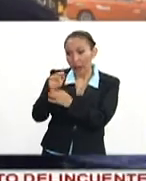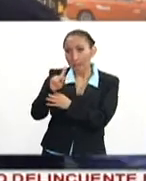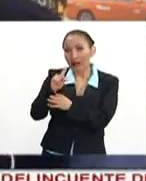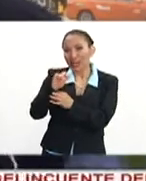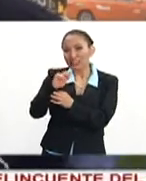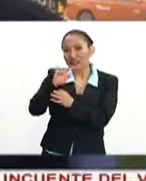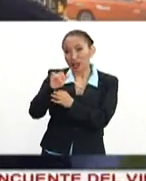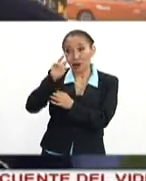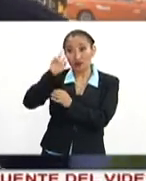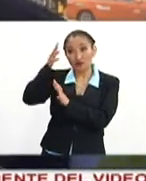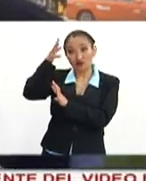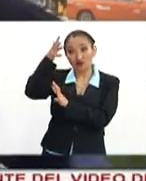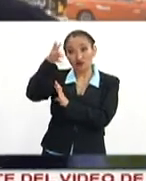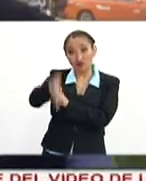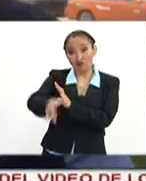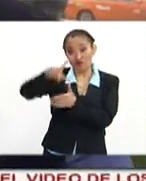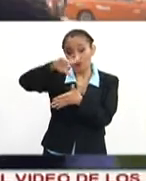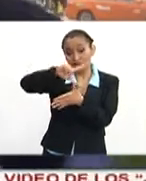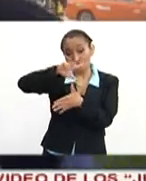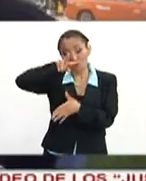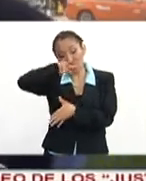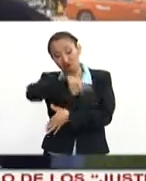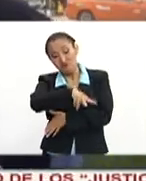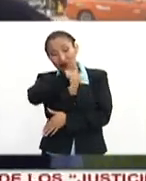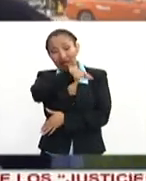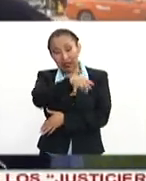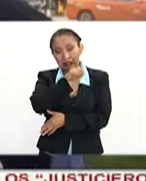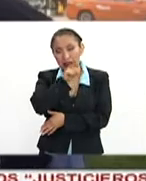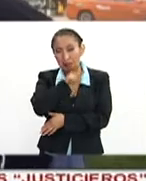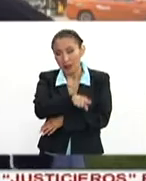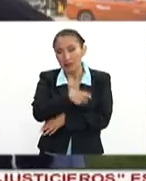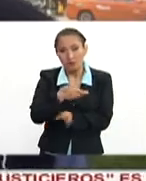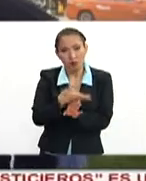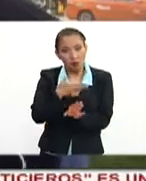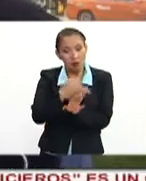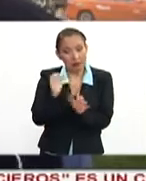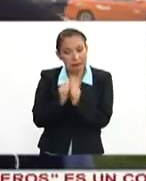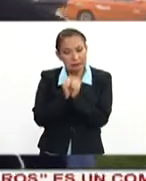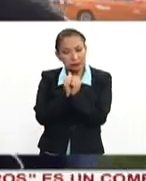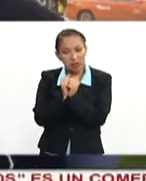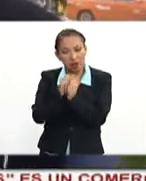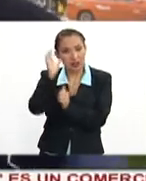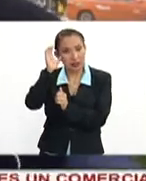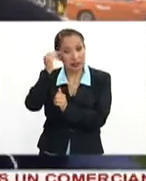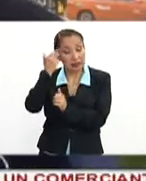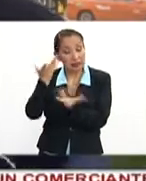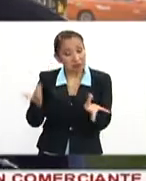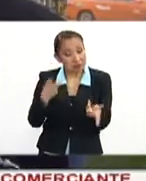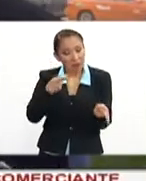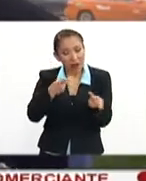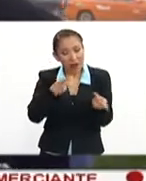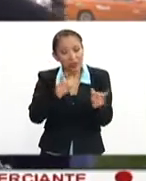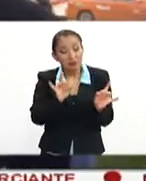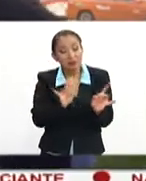Pacífico, mirando a lo que es Latinoamérica y por supuesto también está muy de cerca con China. Entonces, preparando algún tipo de